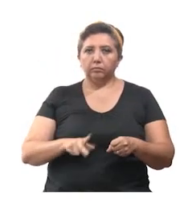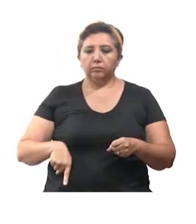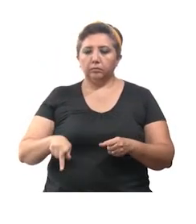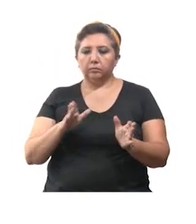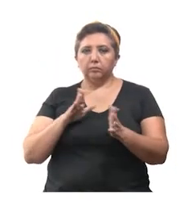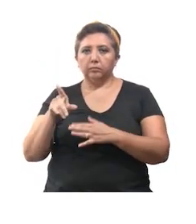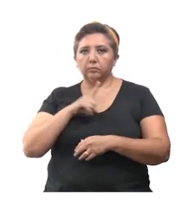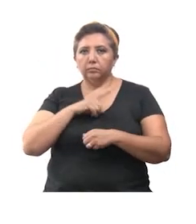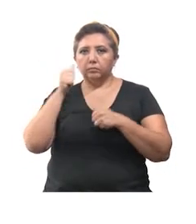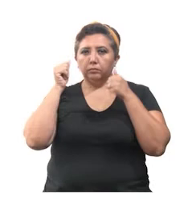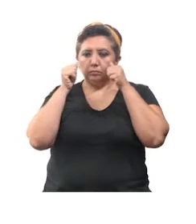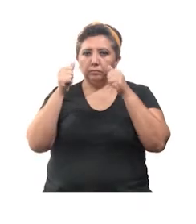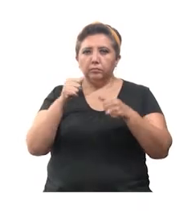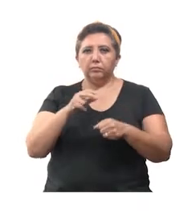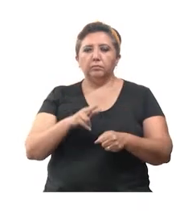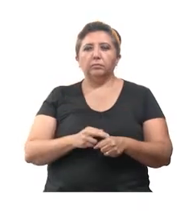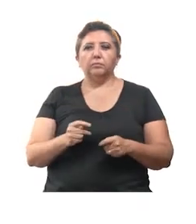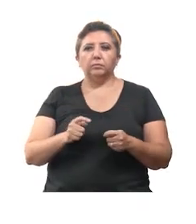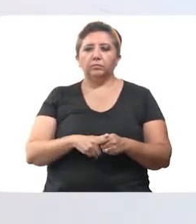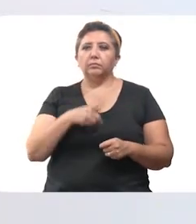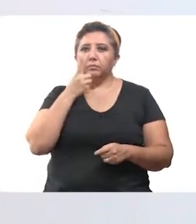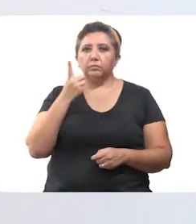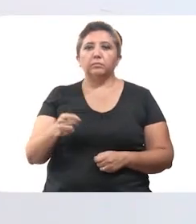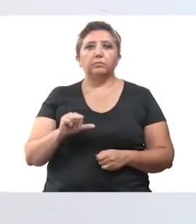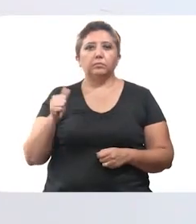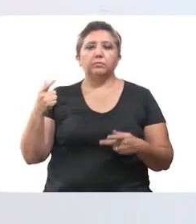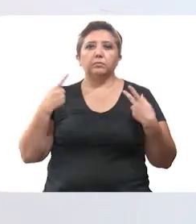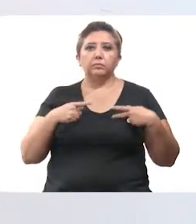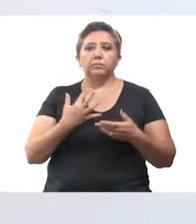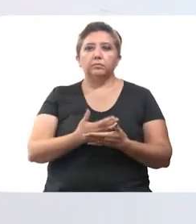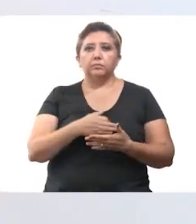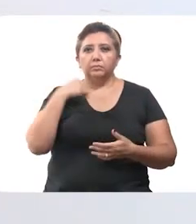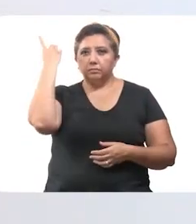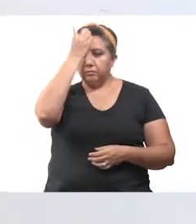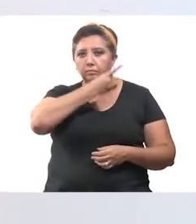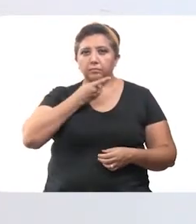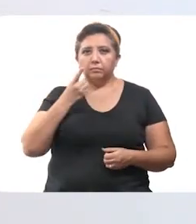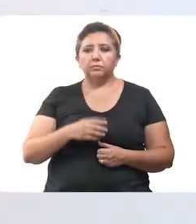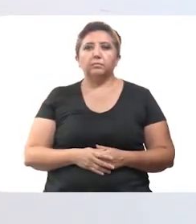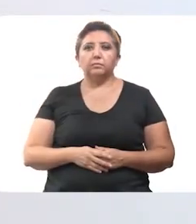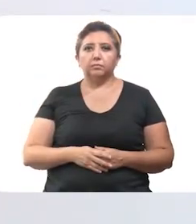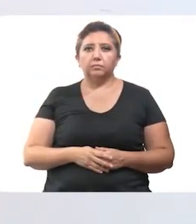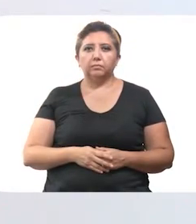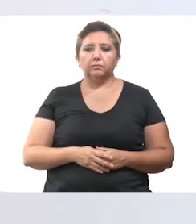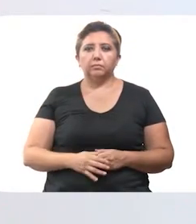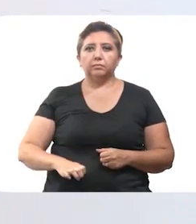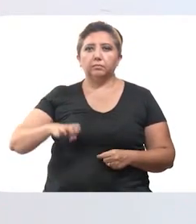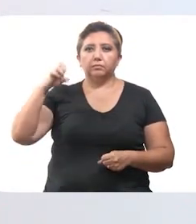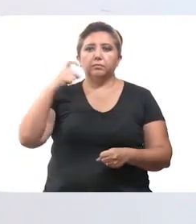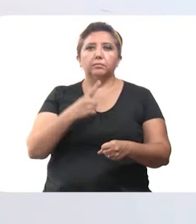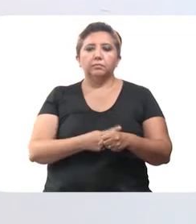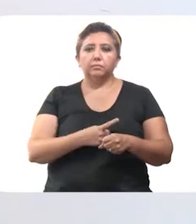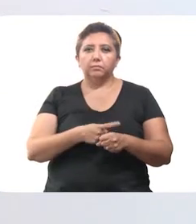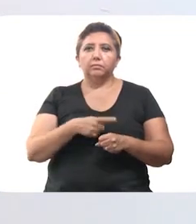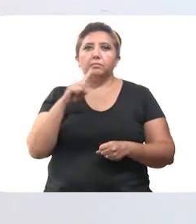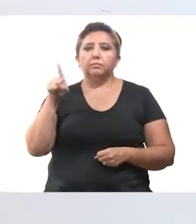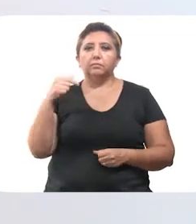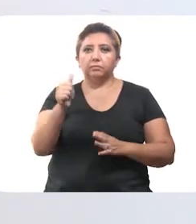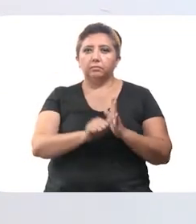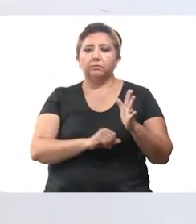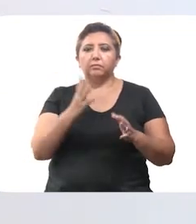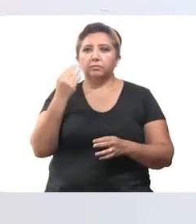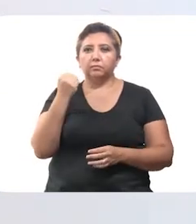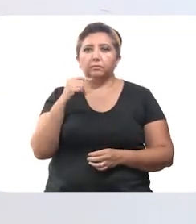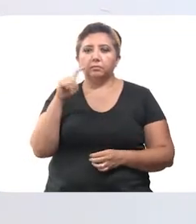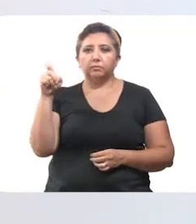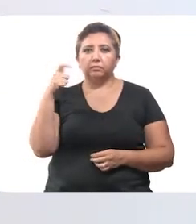en hospitales públicos y en aislamiento total. Hay otros pacientes a la espera de diagnóstico. El rango de edad de los casos es